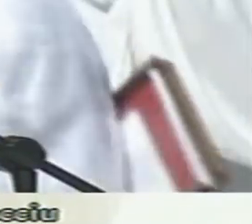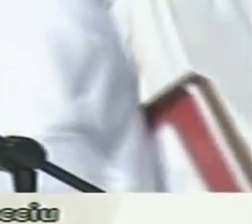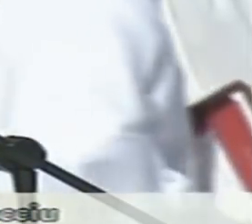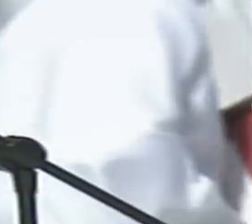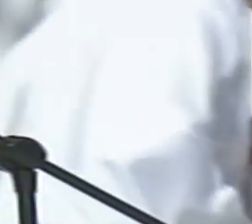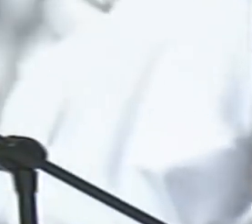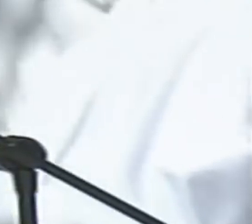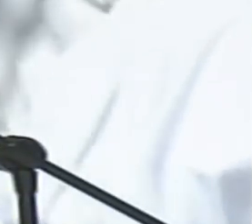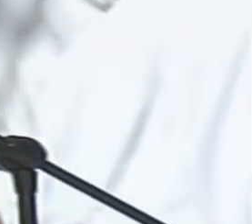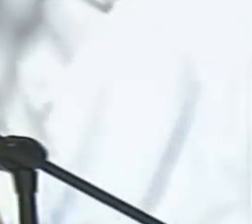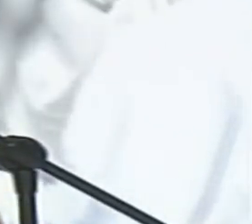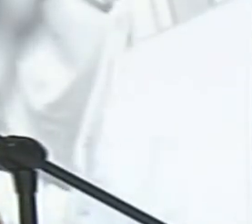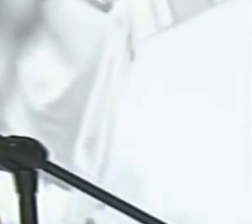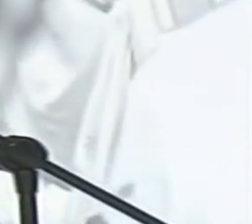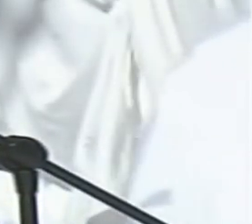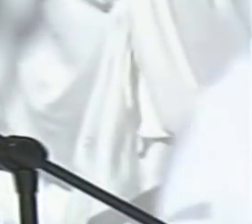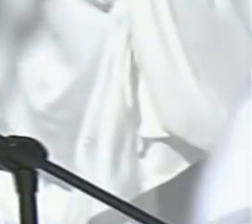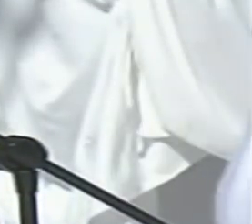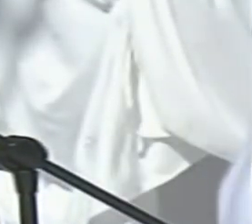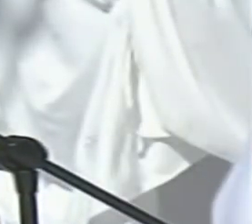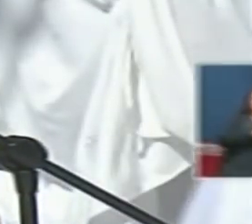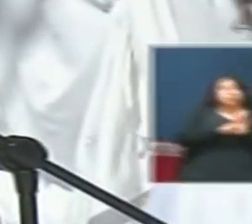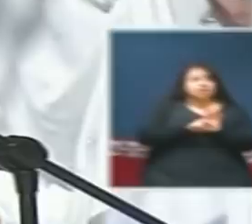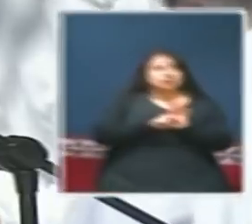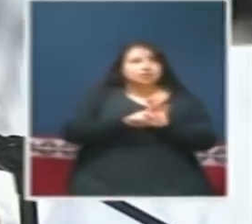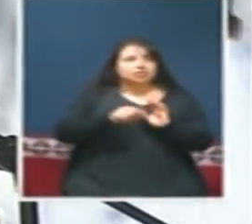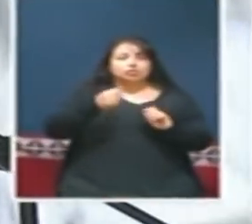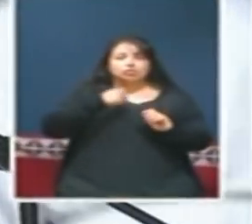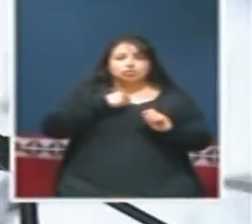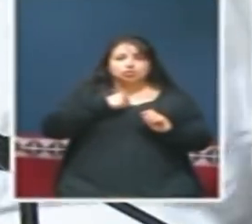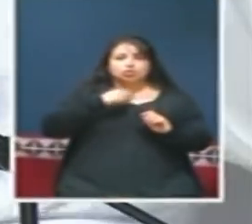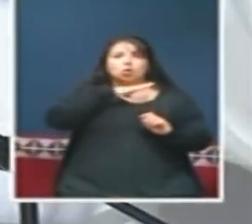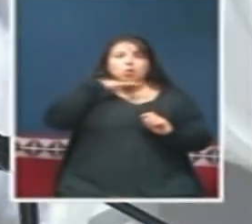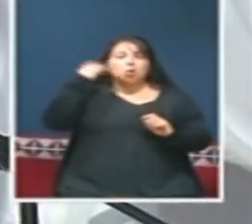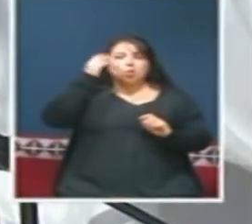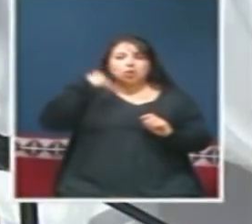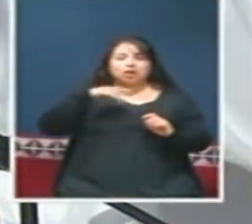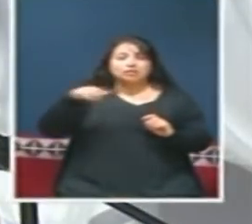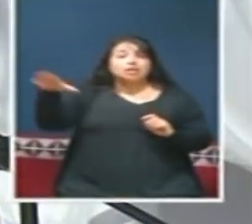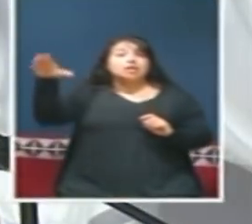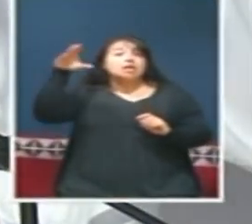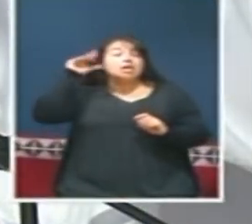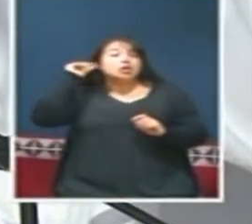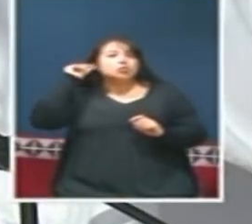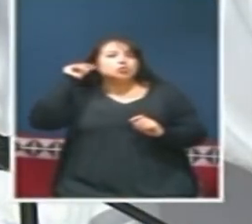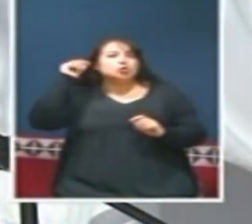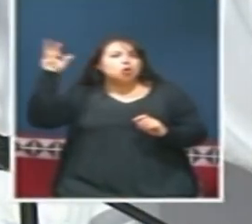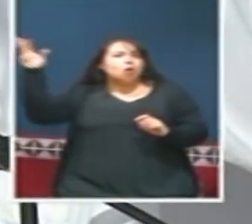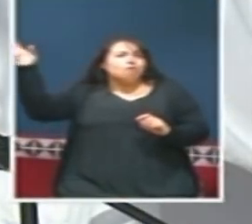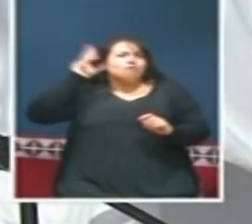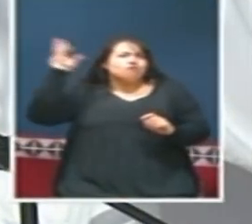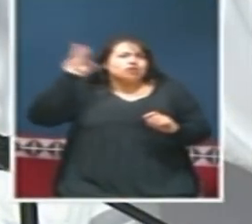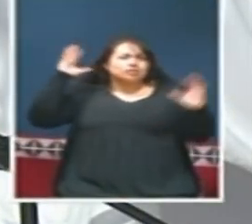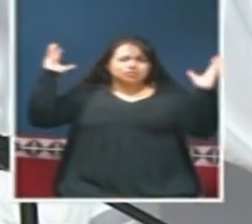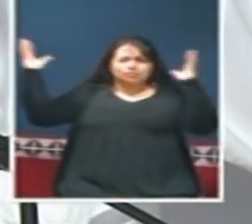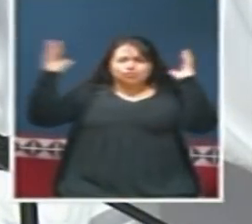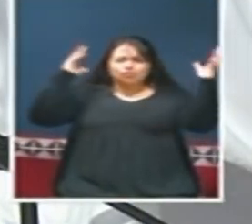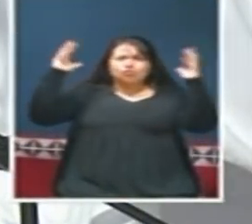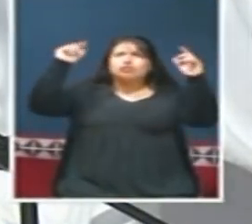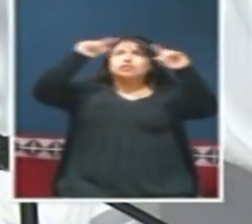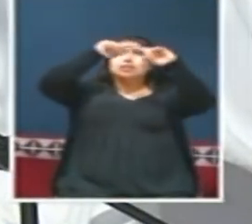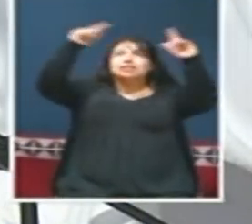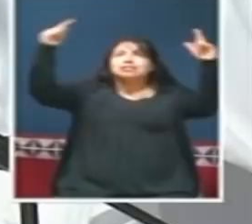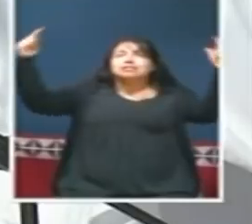Lectura del libro del Apocalipsis. Yo, Juan, escuché una voz potente que resonó en el